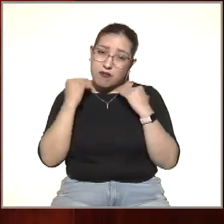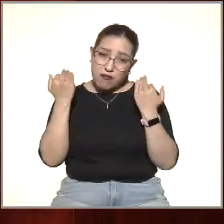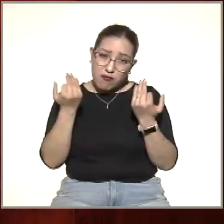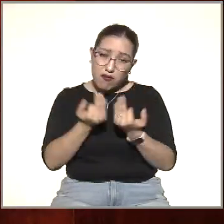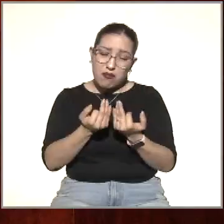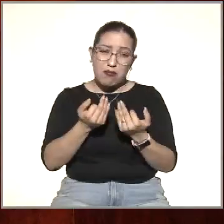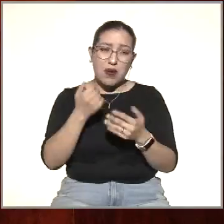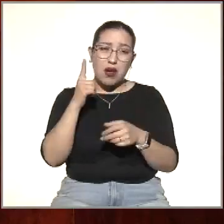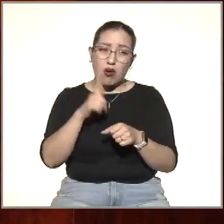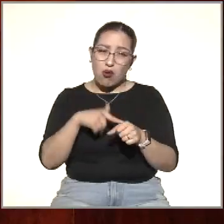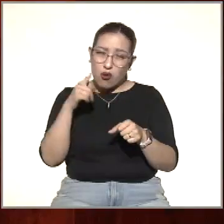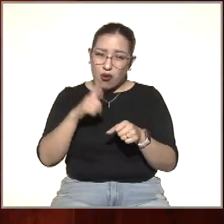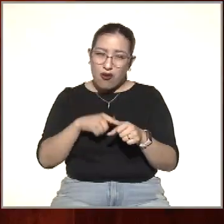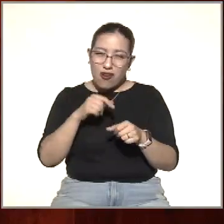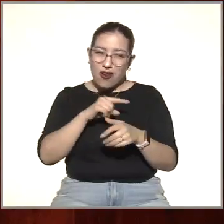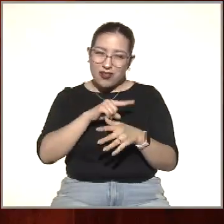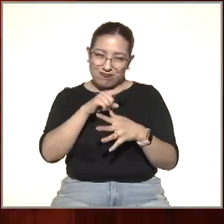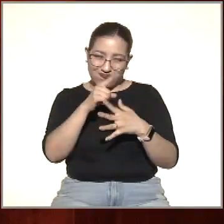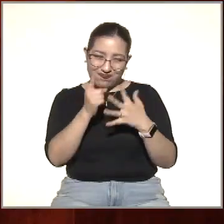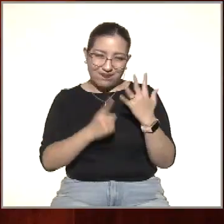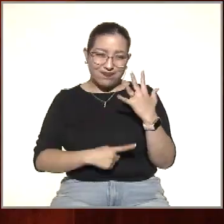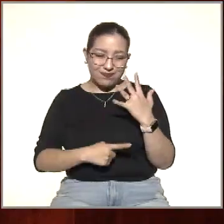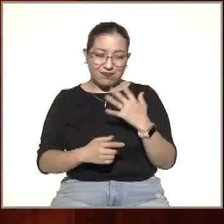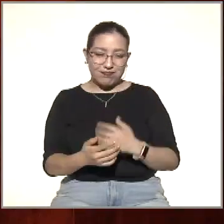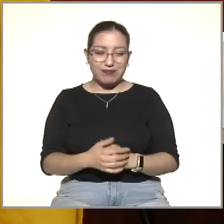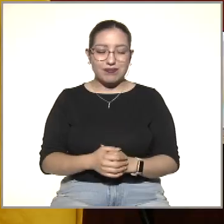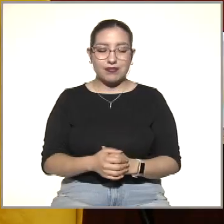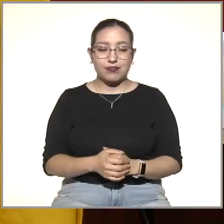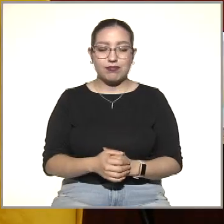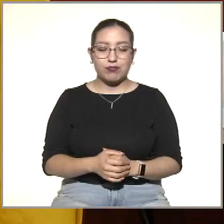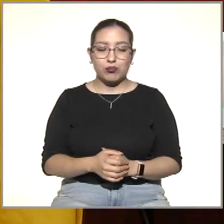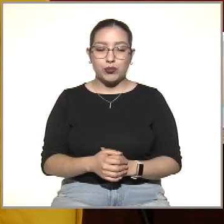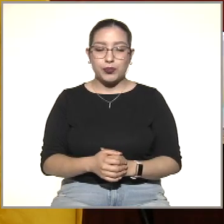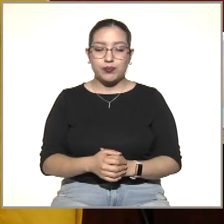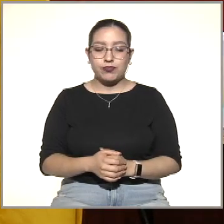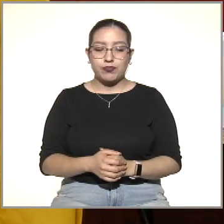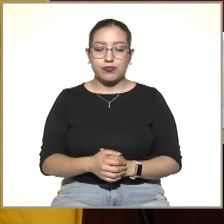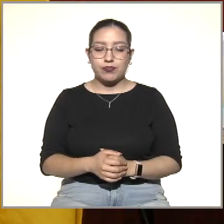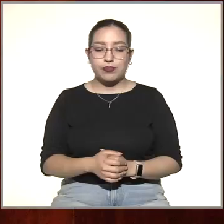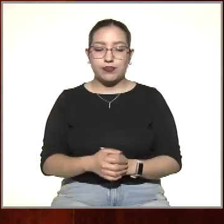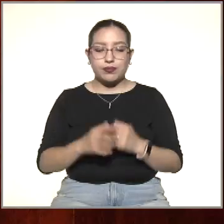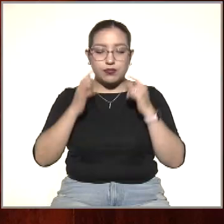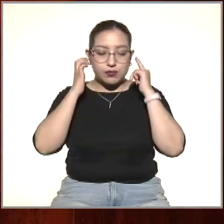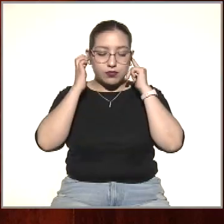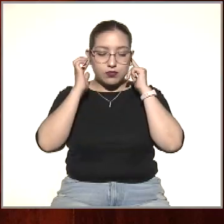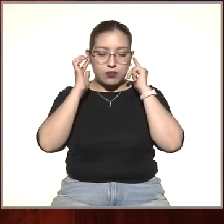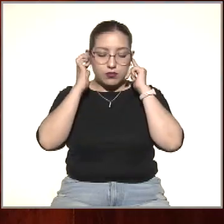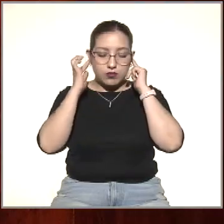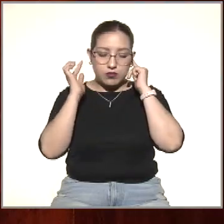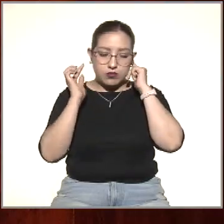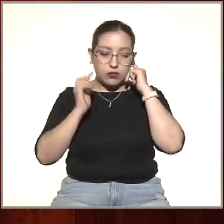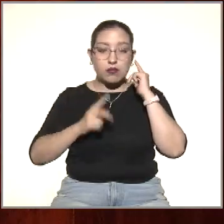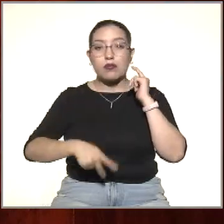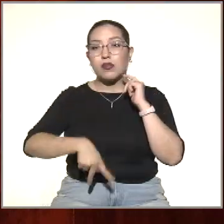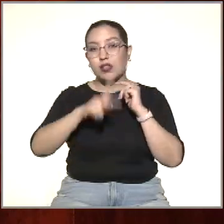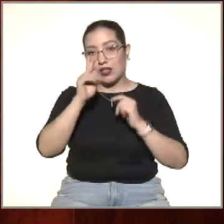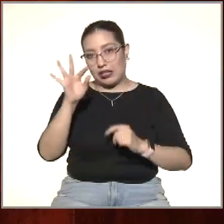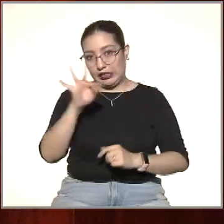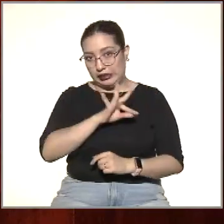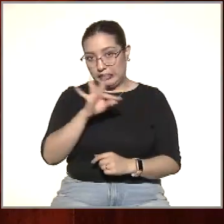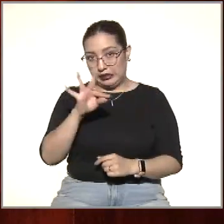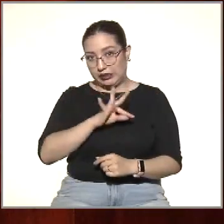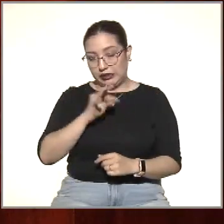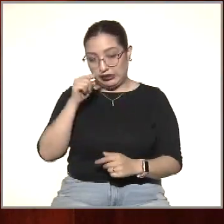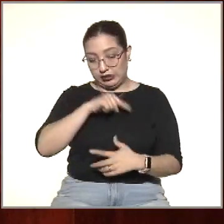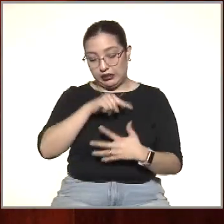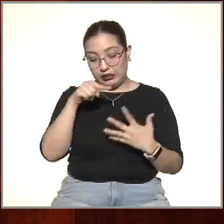doctor, ¿no? Tienen muchos colores y yo estoy de acuerdo, pero sí tienen este poder de afectar, pero de afectar